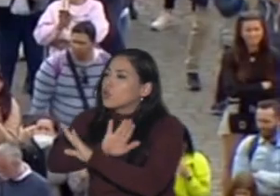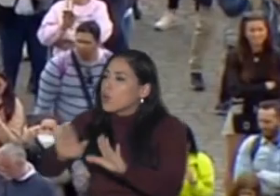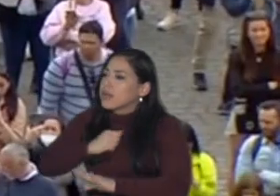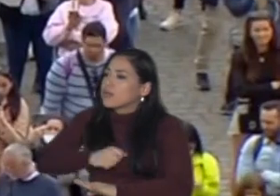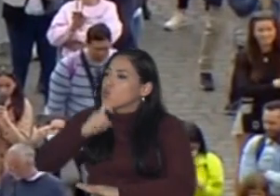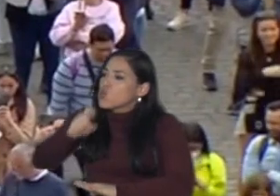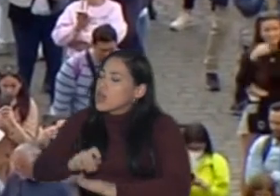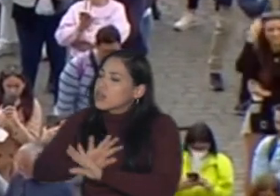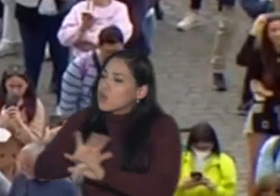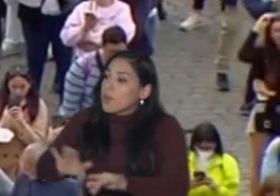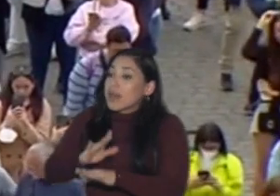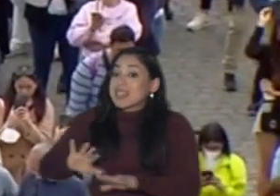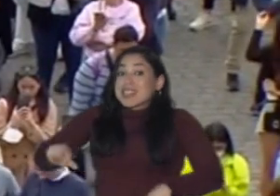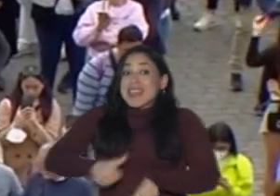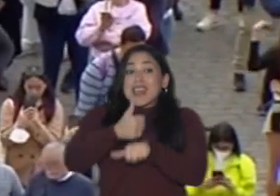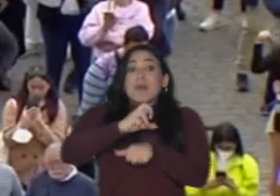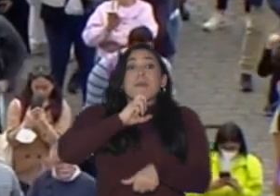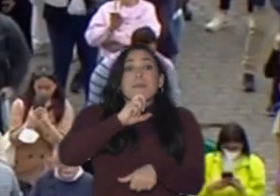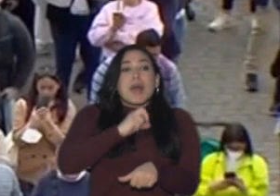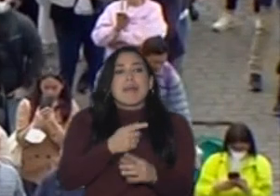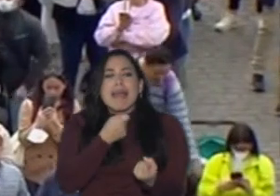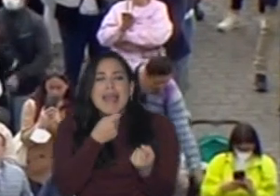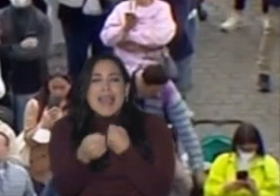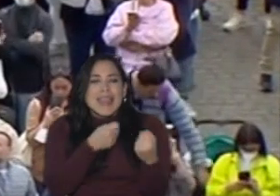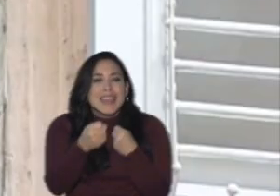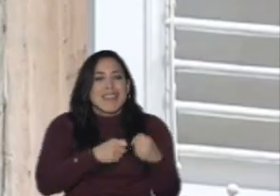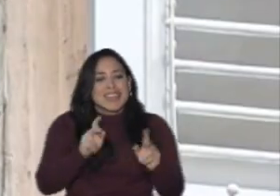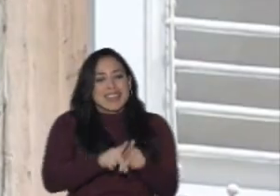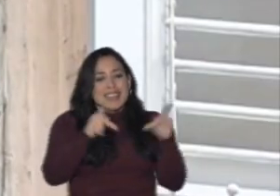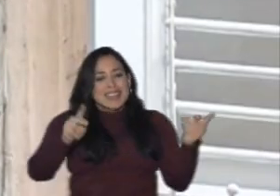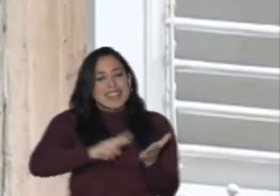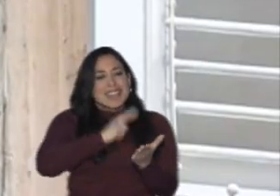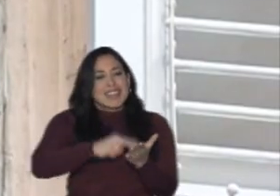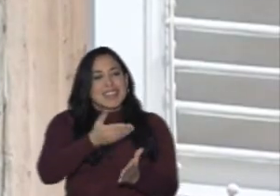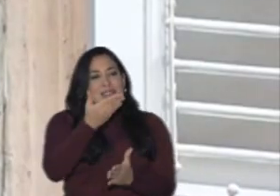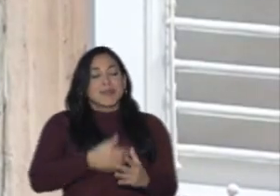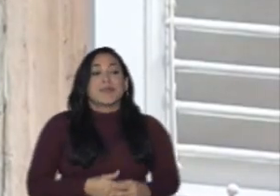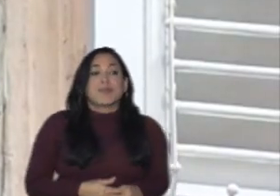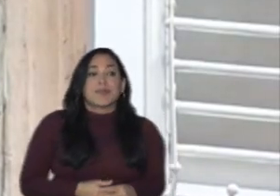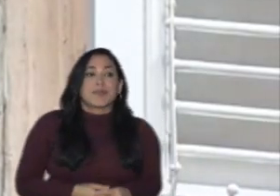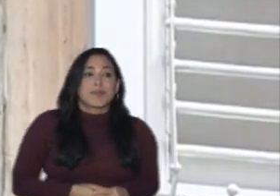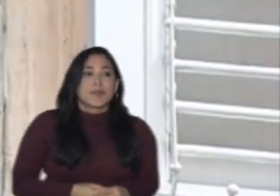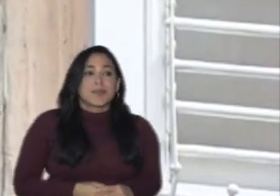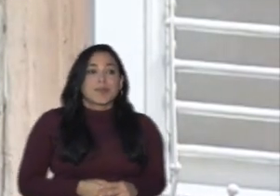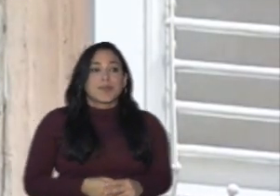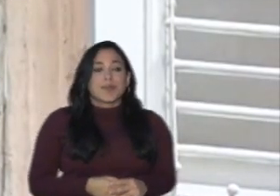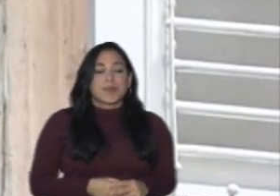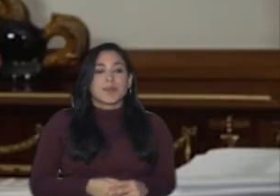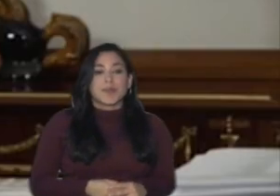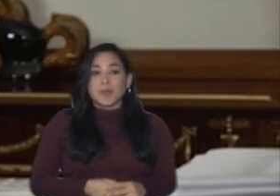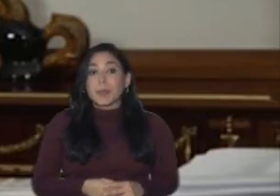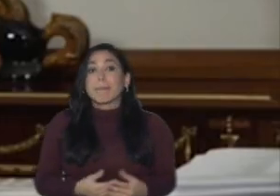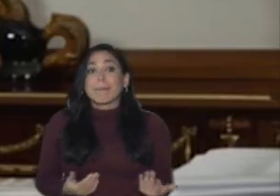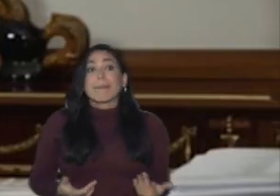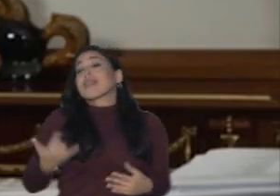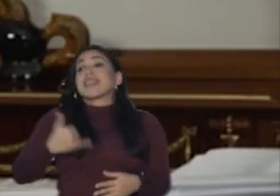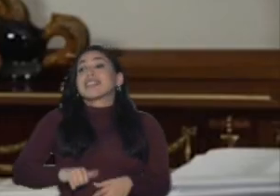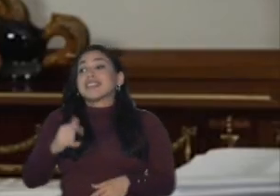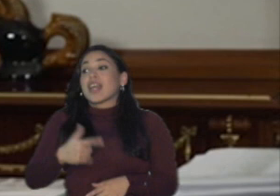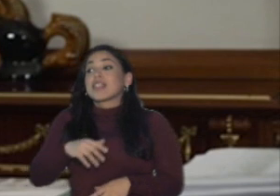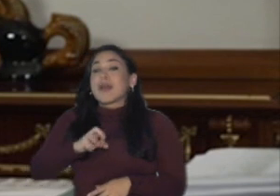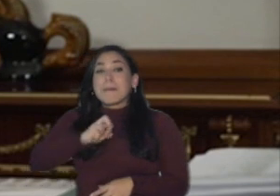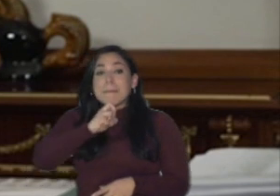Ucrania, según reveló el sumo pontífice en una entrevista para el diario Corriere della Sera. Regreso de humanidad. Y aunque Francisco